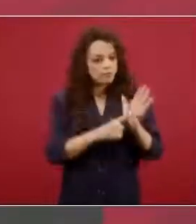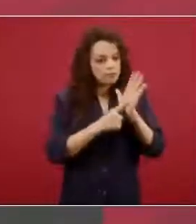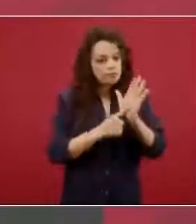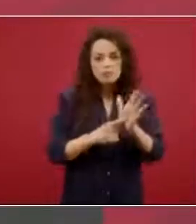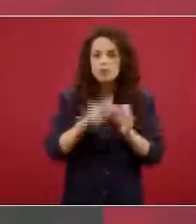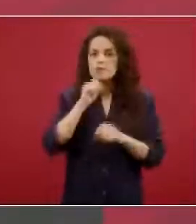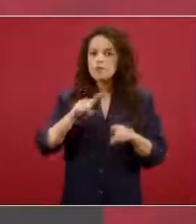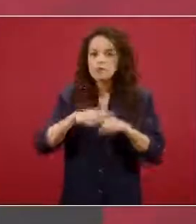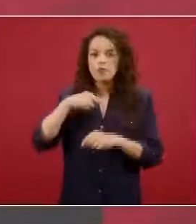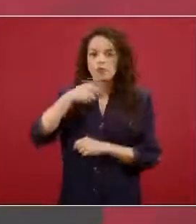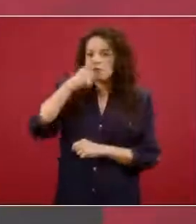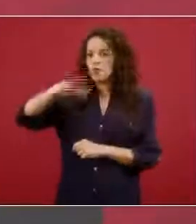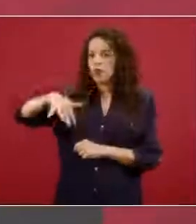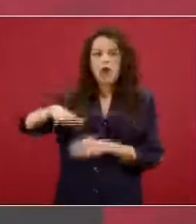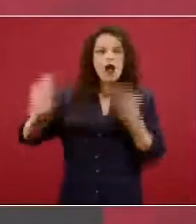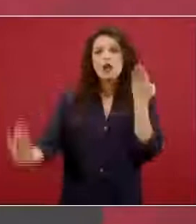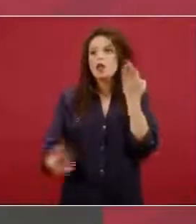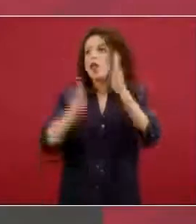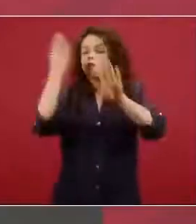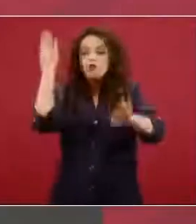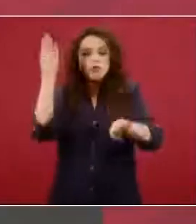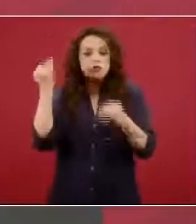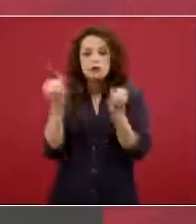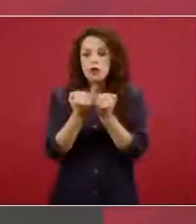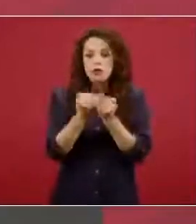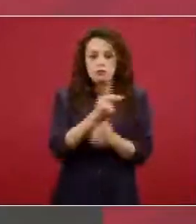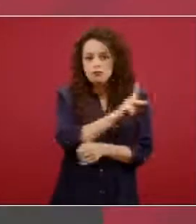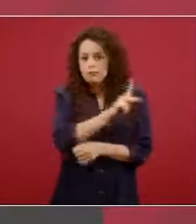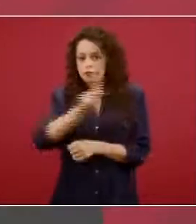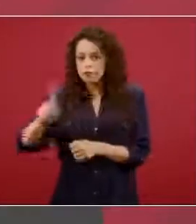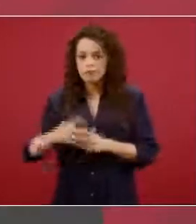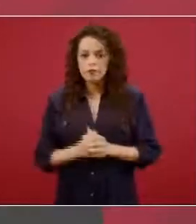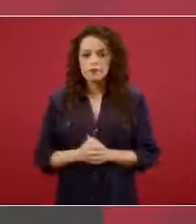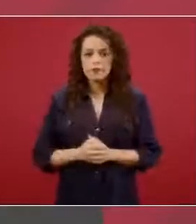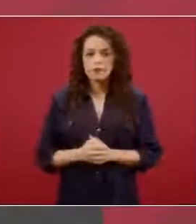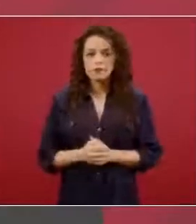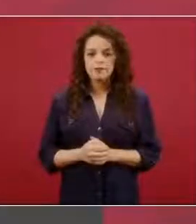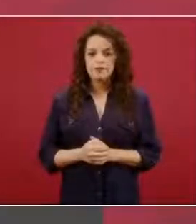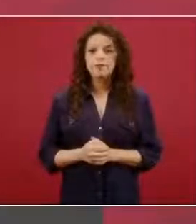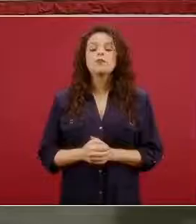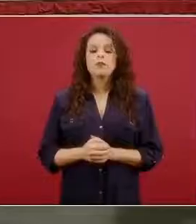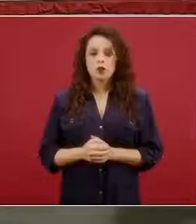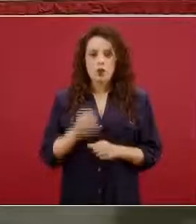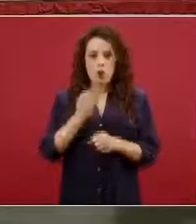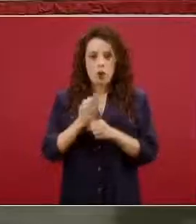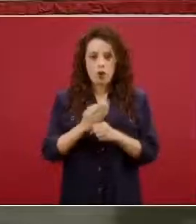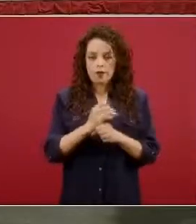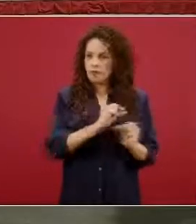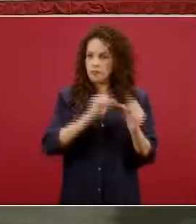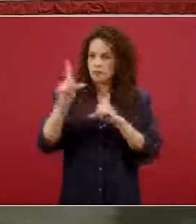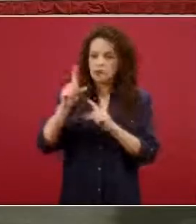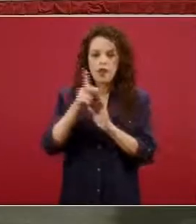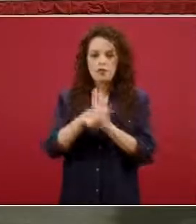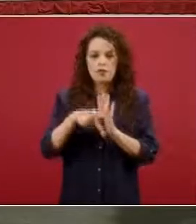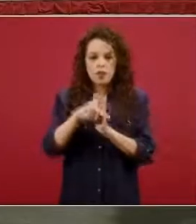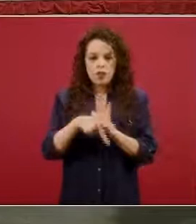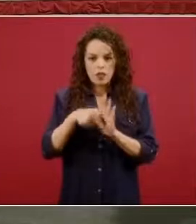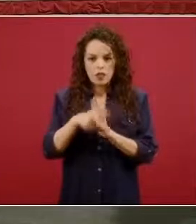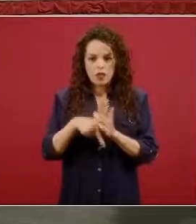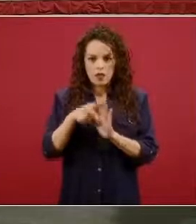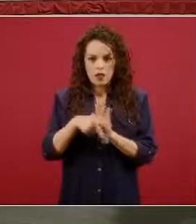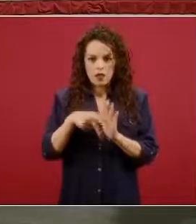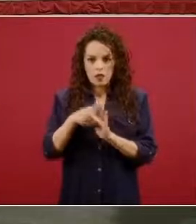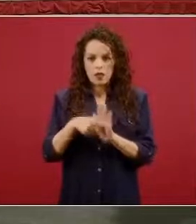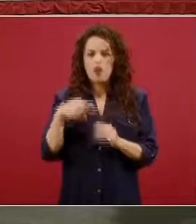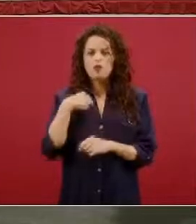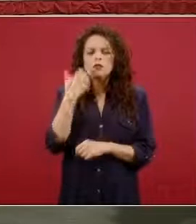mundo. Y finalmente, antes de las preguntas, quisiéramos poner un video. Tenemos el video. Le explico nada más un medio minuto antes de que